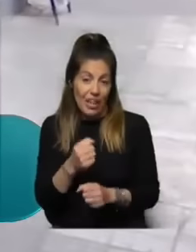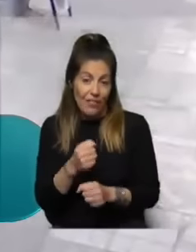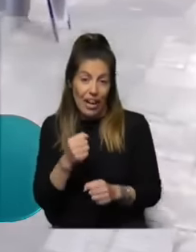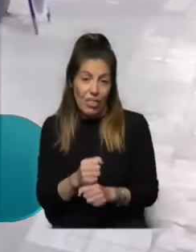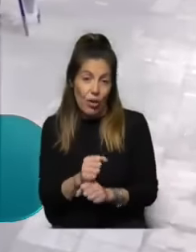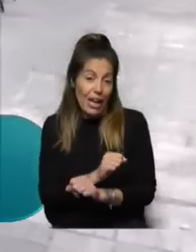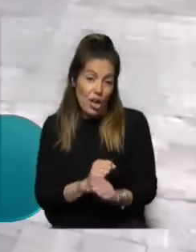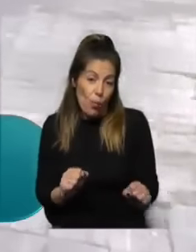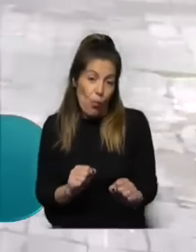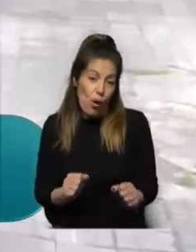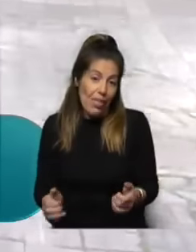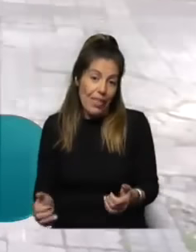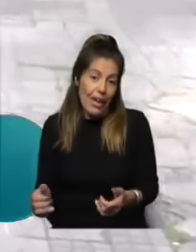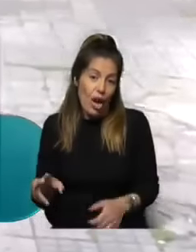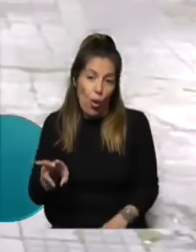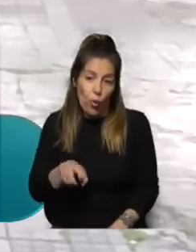juntar